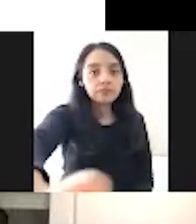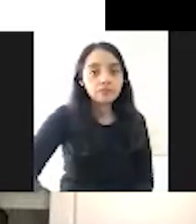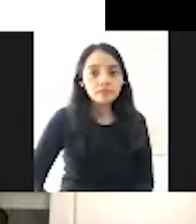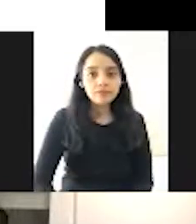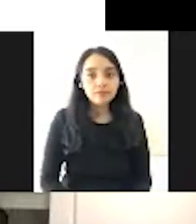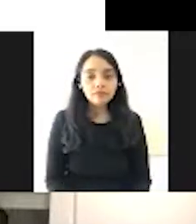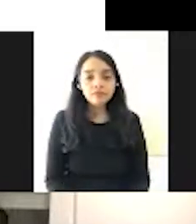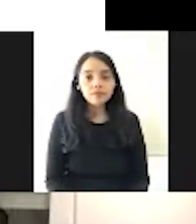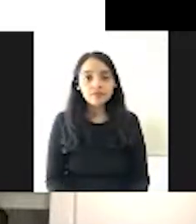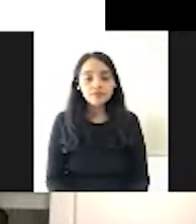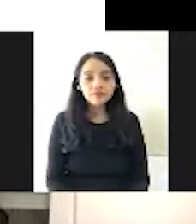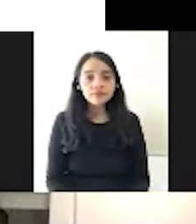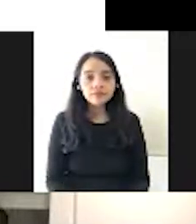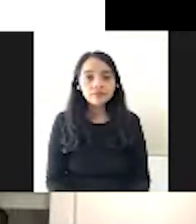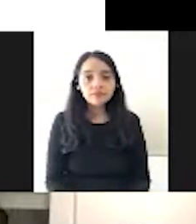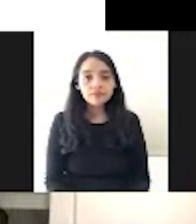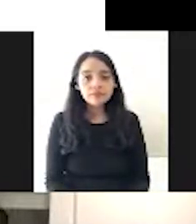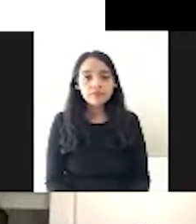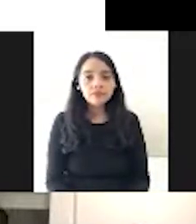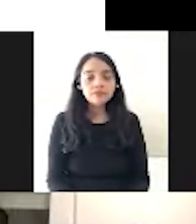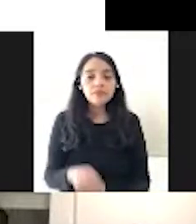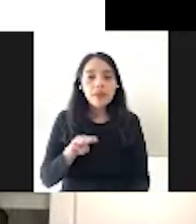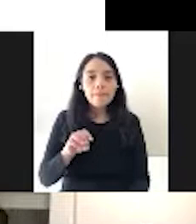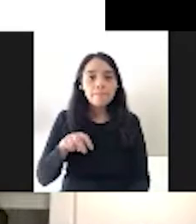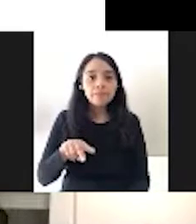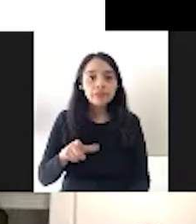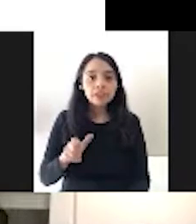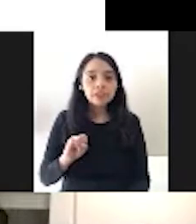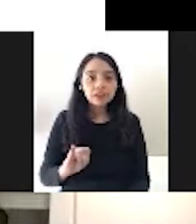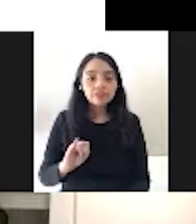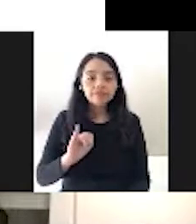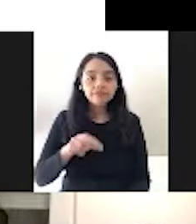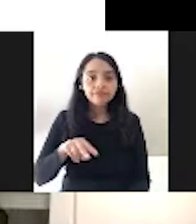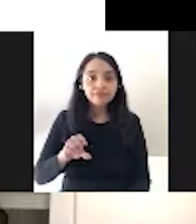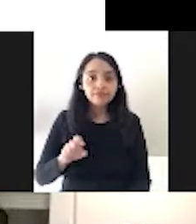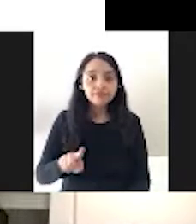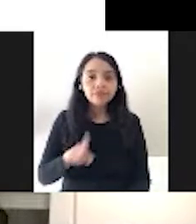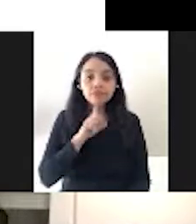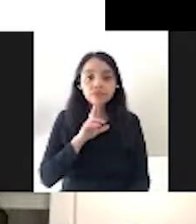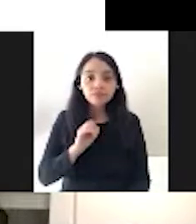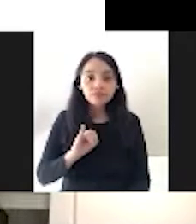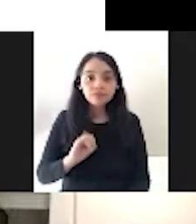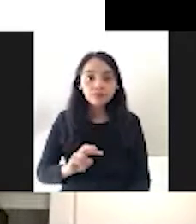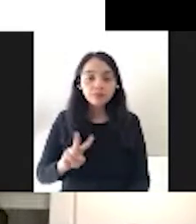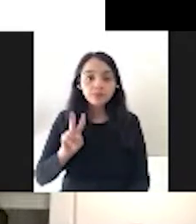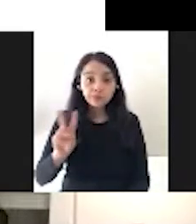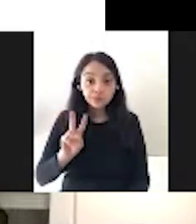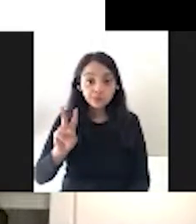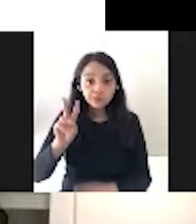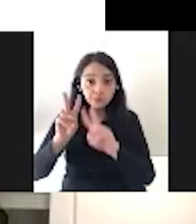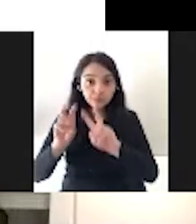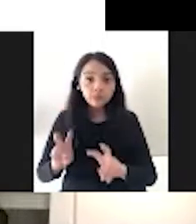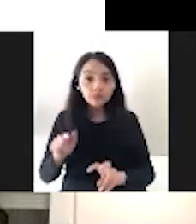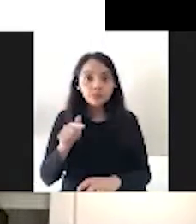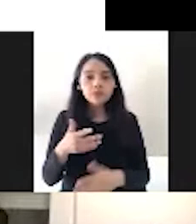caso, por ejemplo, Mengi y Nostroza también hablan sobre que el sistema educativo es homogeneizador en